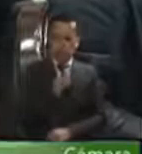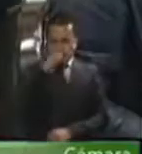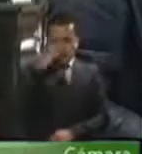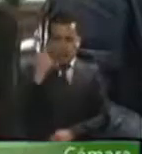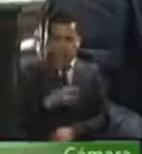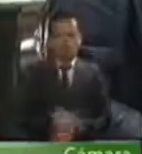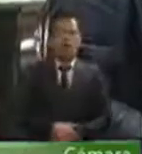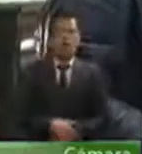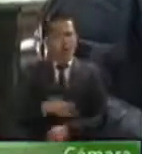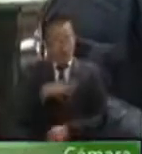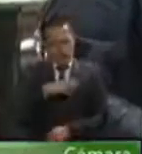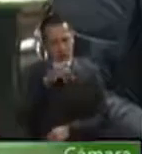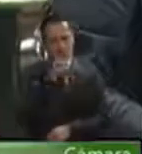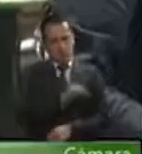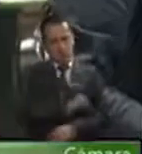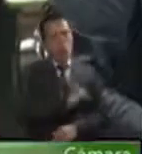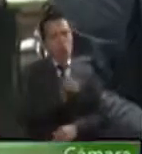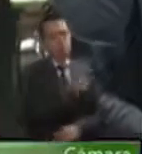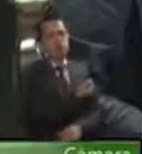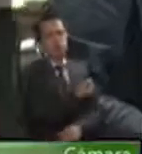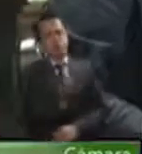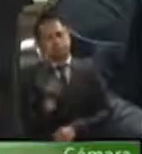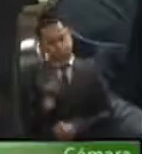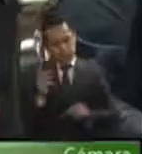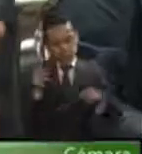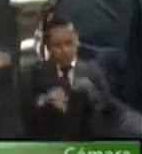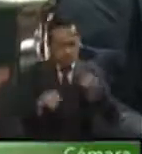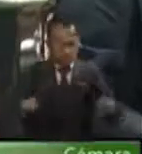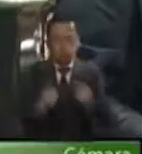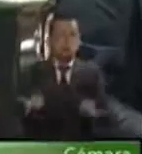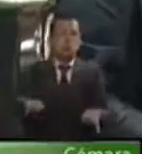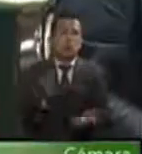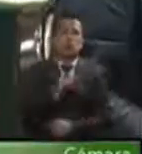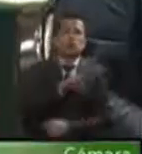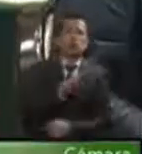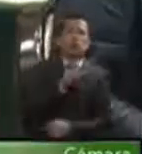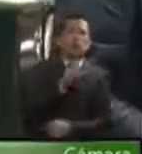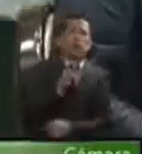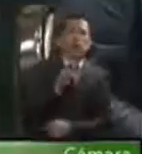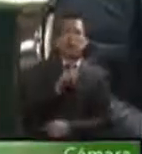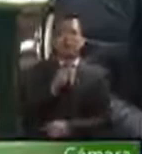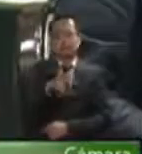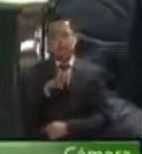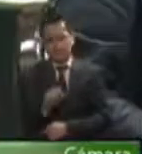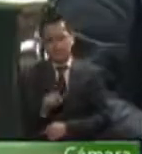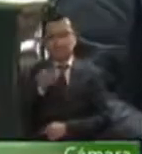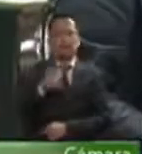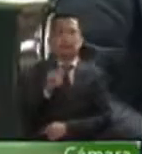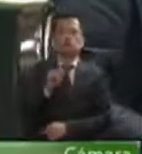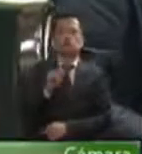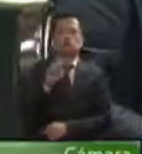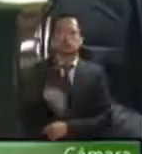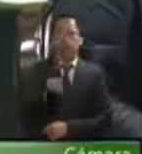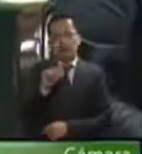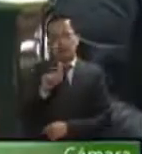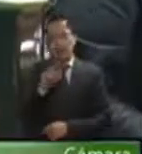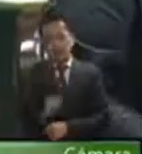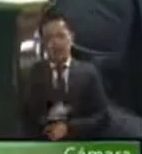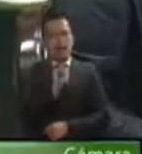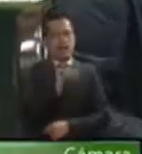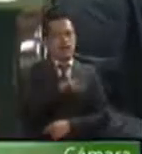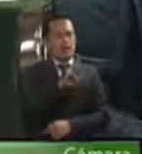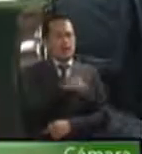personas compositores como Consuelito Vázquez, Amparo Ochoa, María Grieber, Agustín Lara, Armando Manzanero,